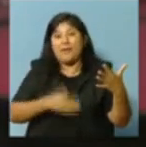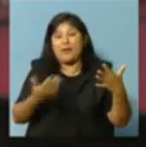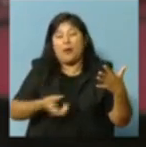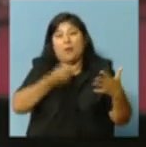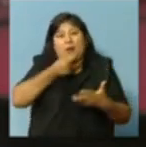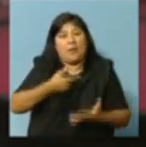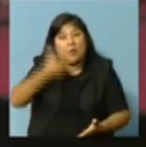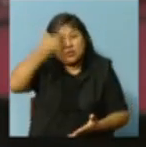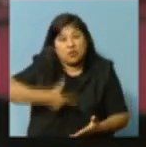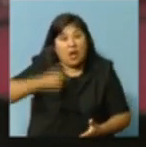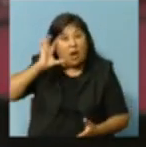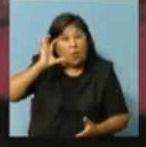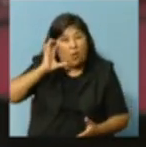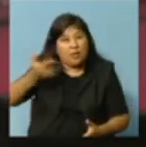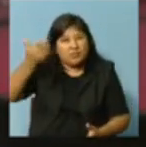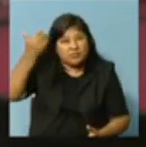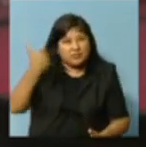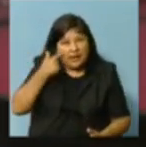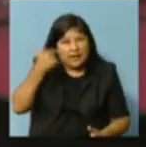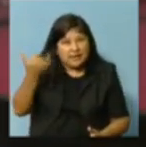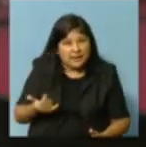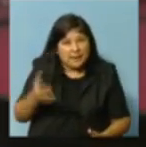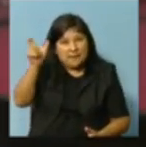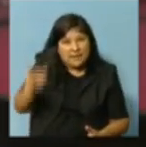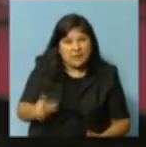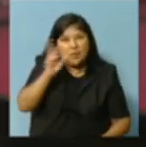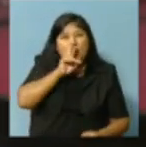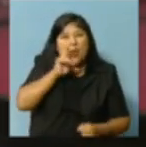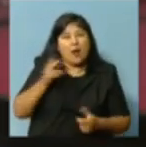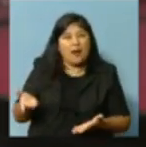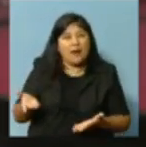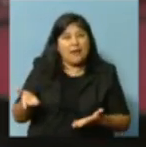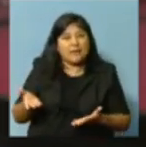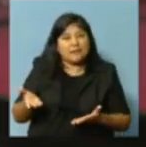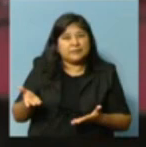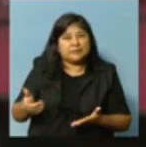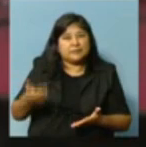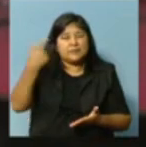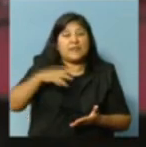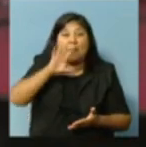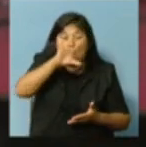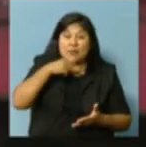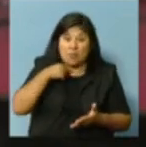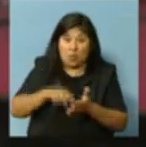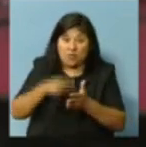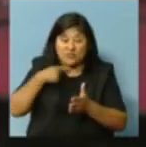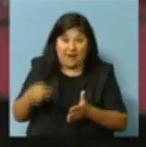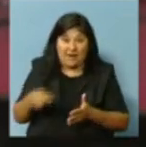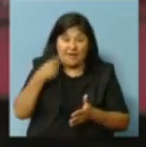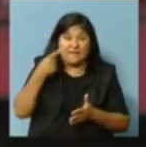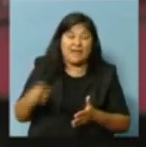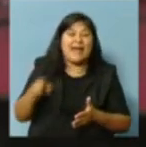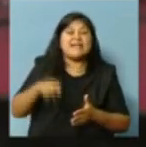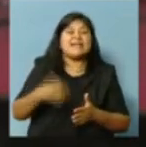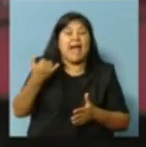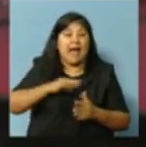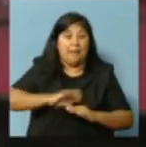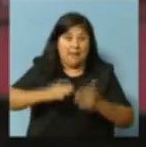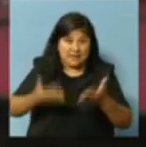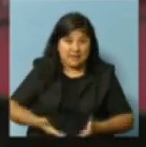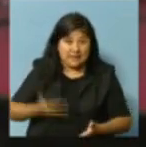que recuerdo de una chica en la provincia de buenos aires que ya queda embarazada